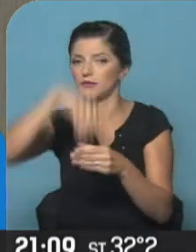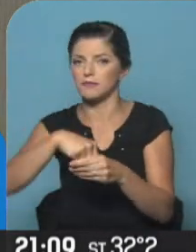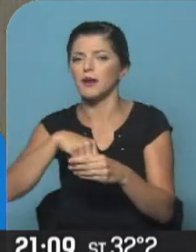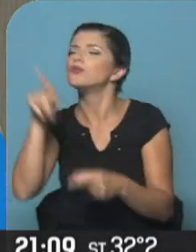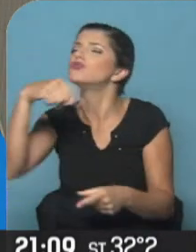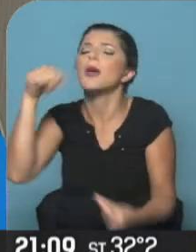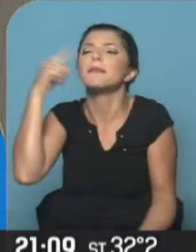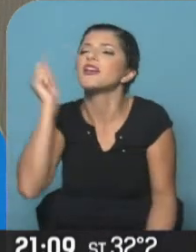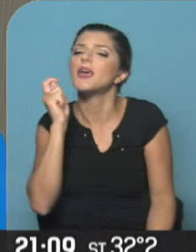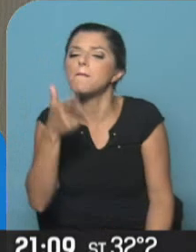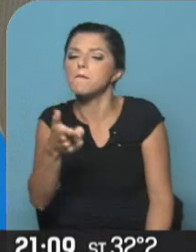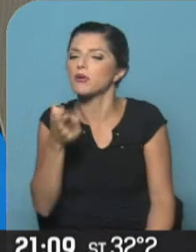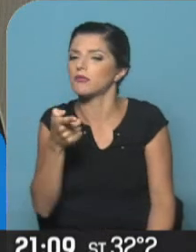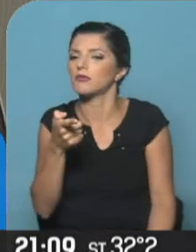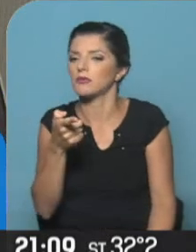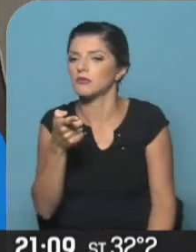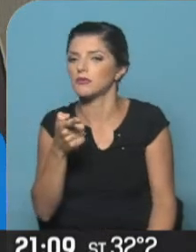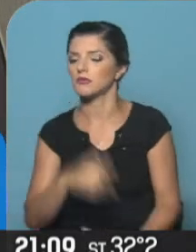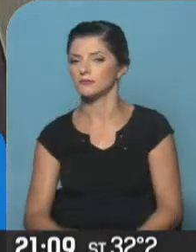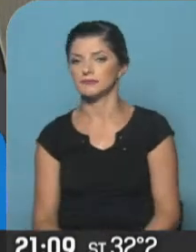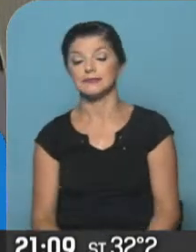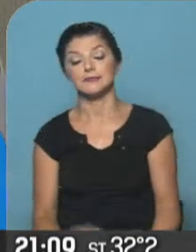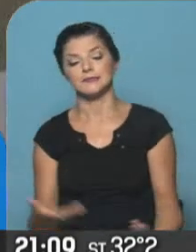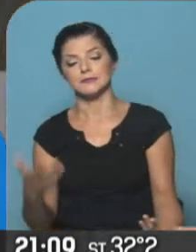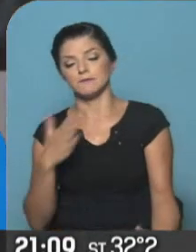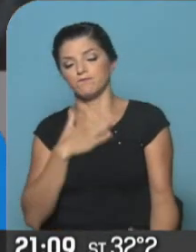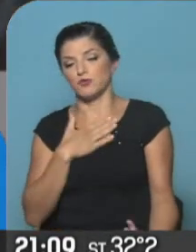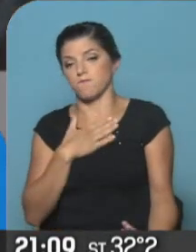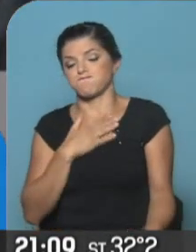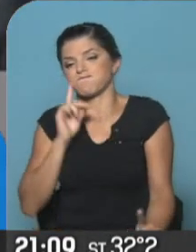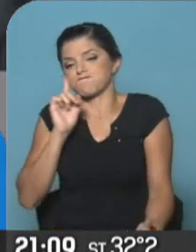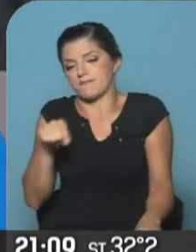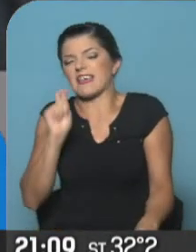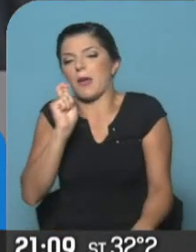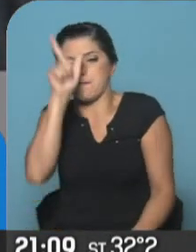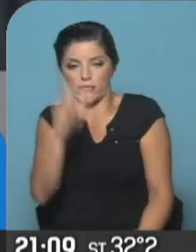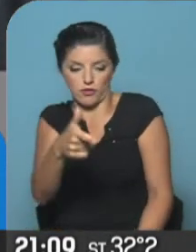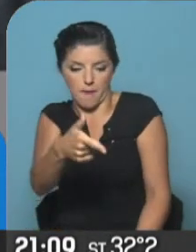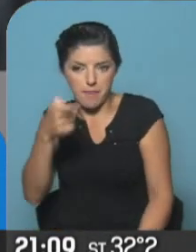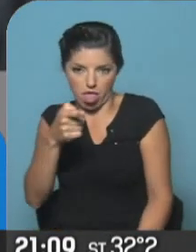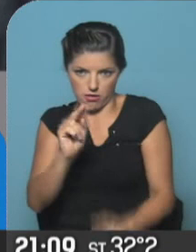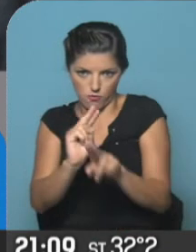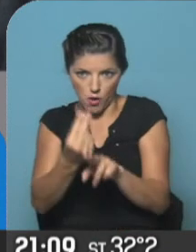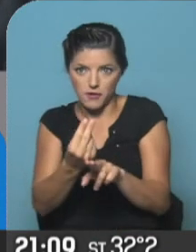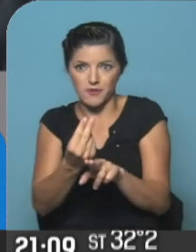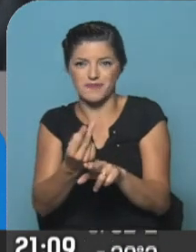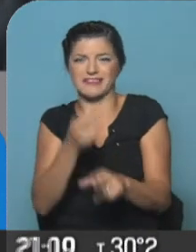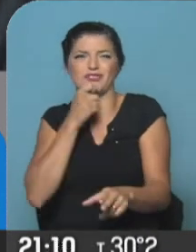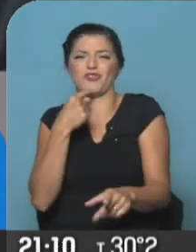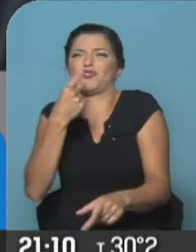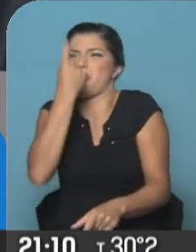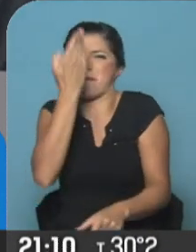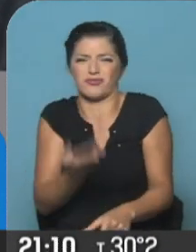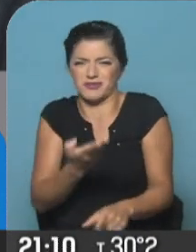concretamente? Mire, yo no le podría decir quiénes fueron el asesino, porque sería muy deshonesto y sería